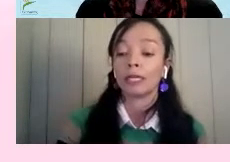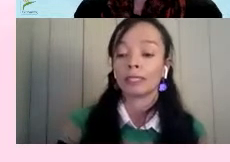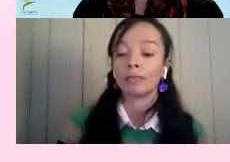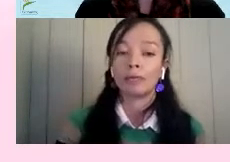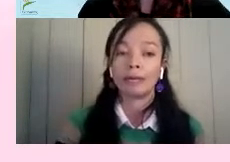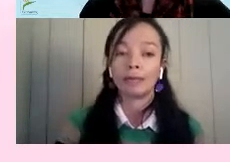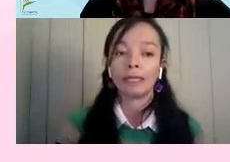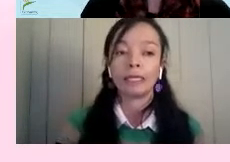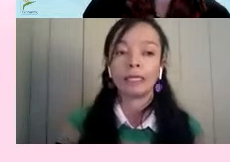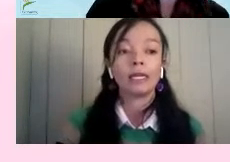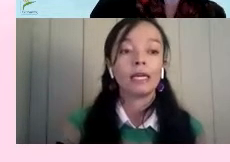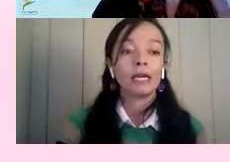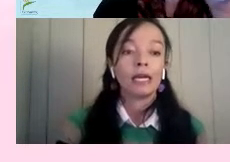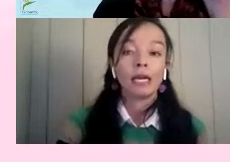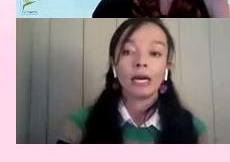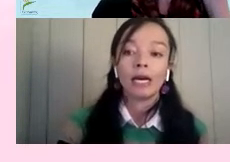comunicarse verbalmente.